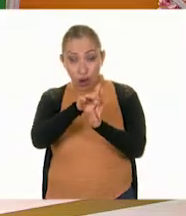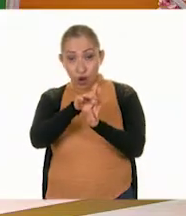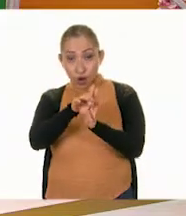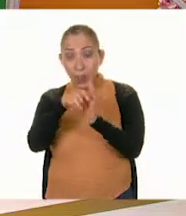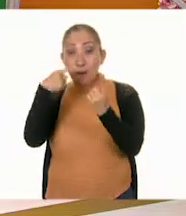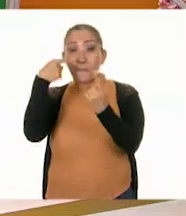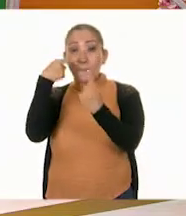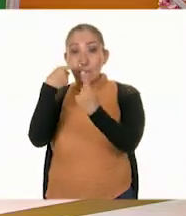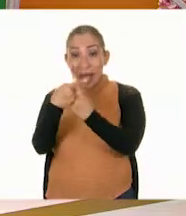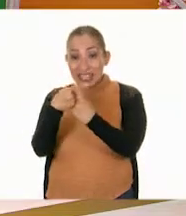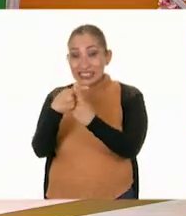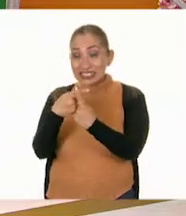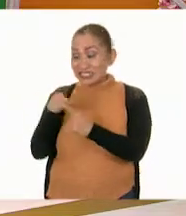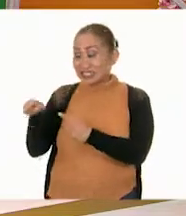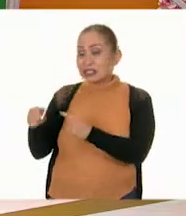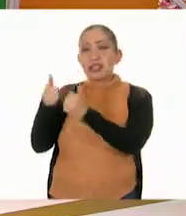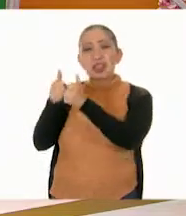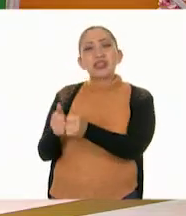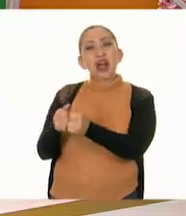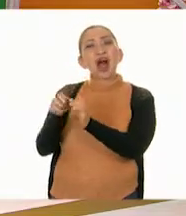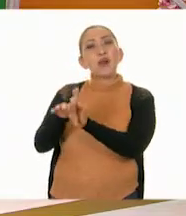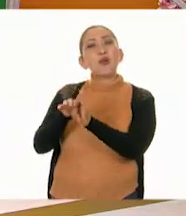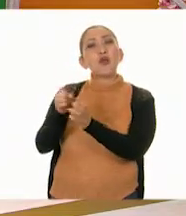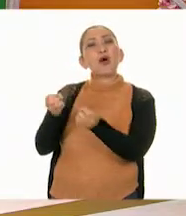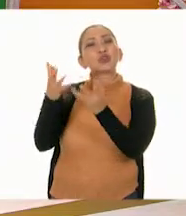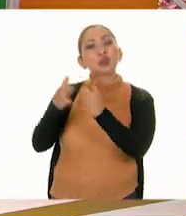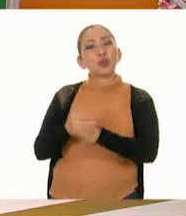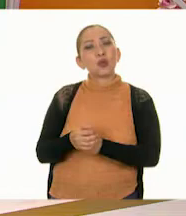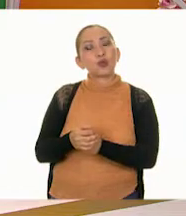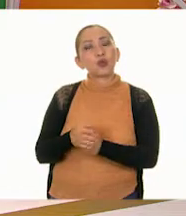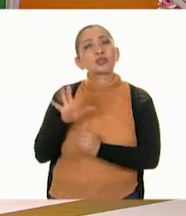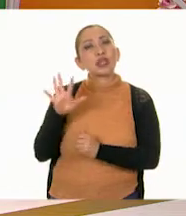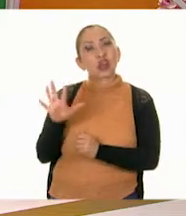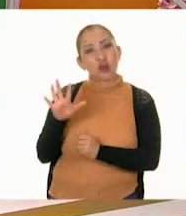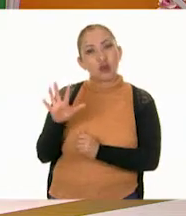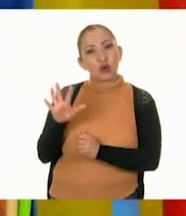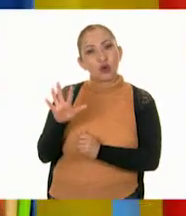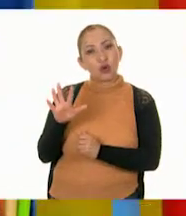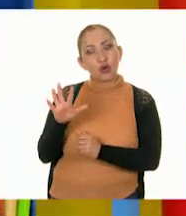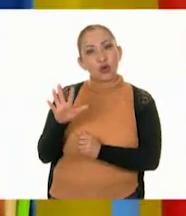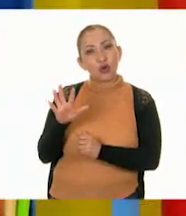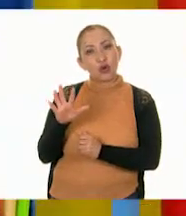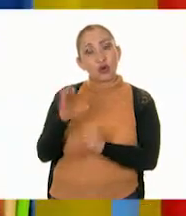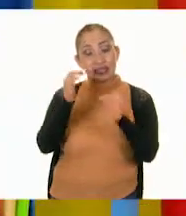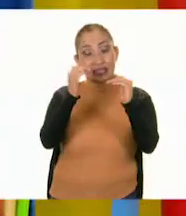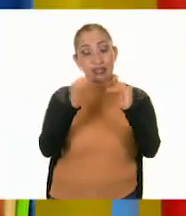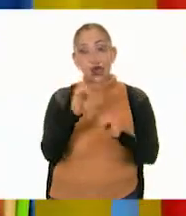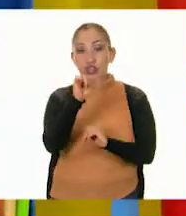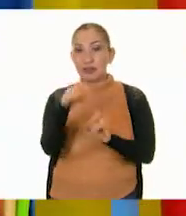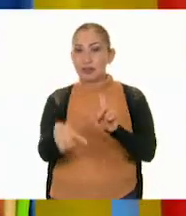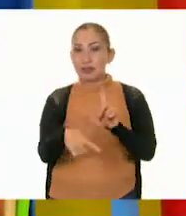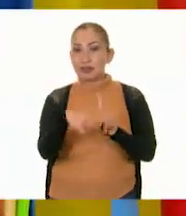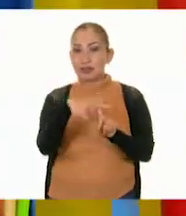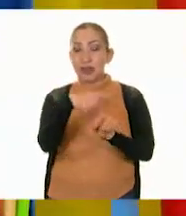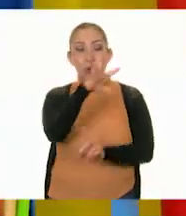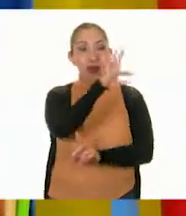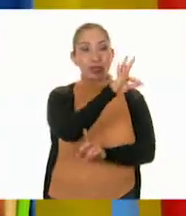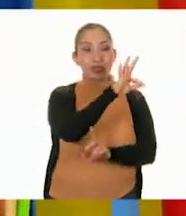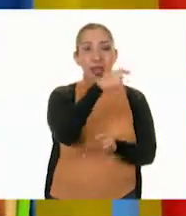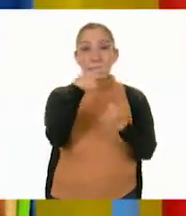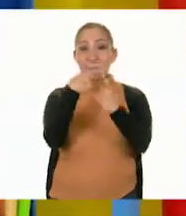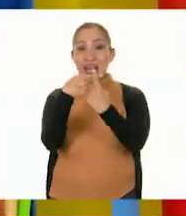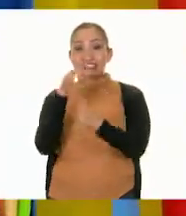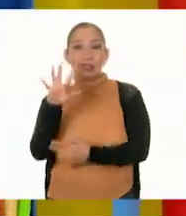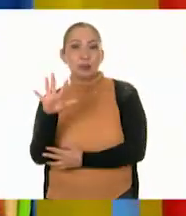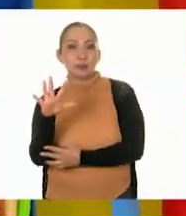las rebanadas que le sobraron. Ajá. ¿Cuántas rebanadas le sobraron? 5. 5. Entonces, la operación que sigue sería 40